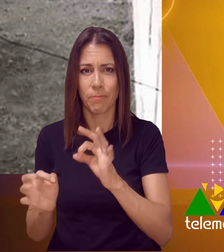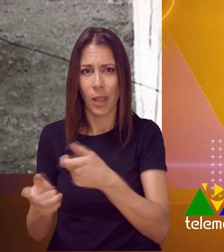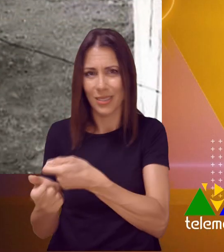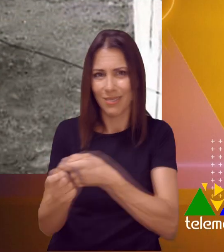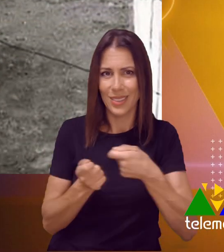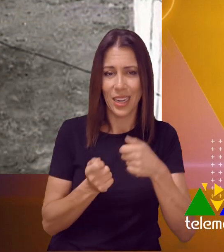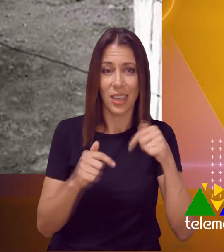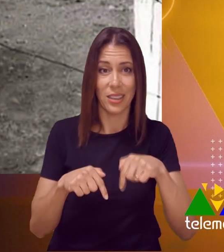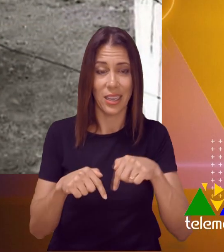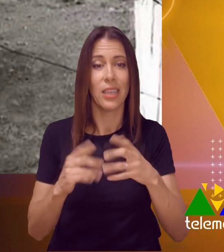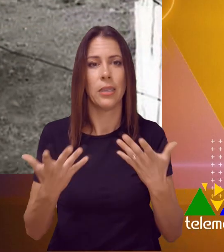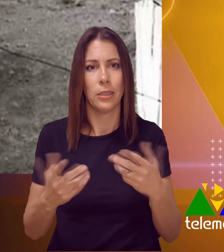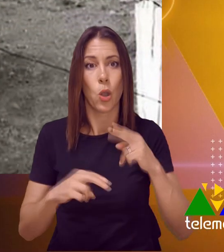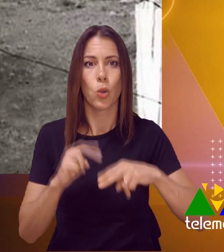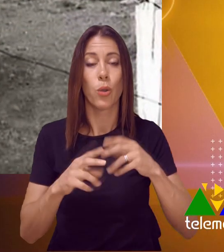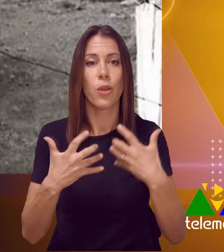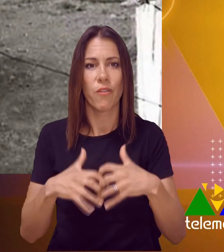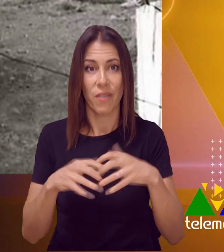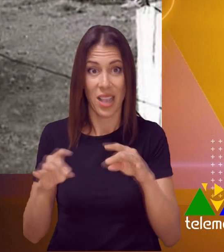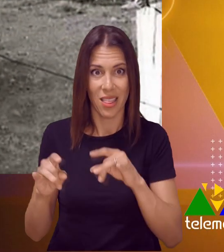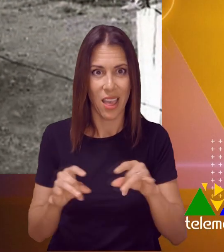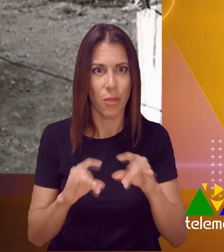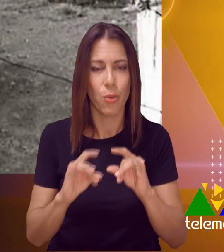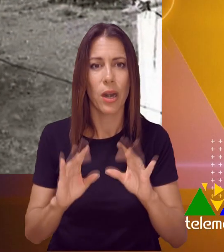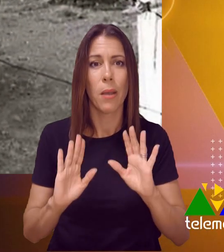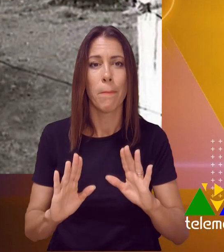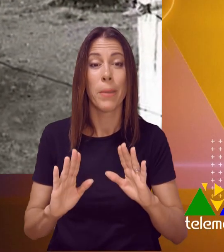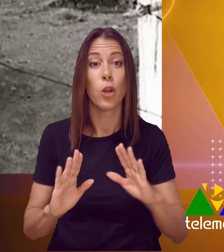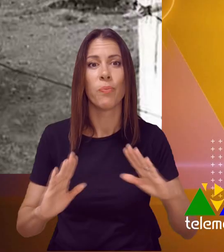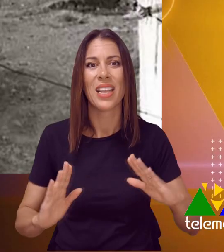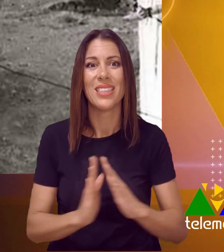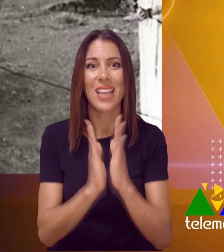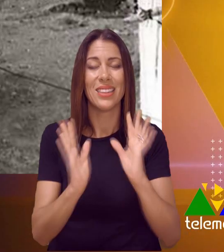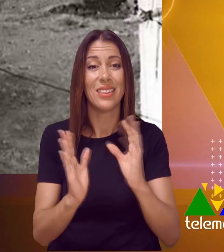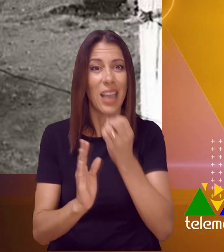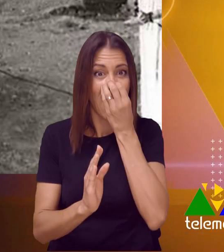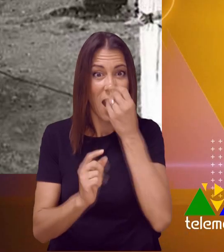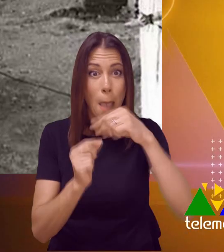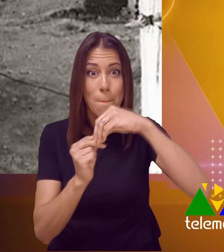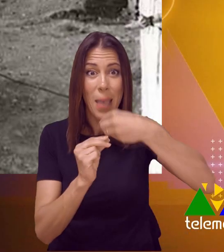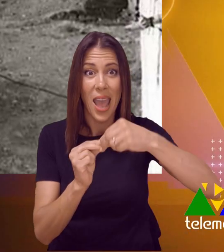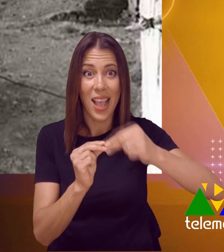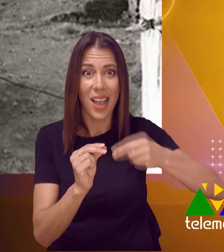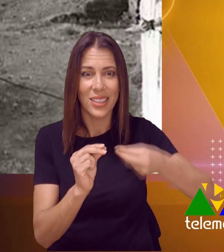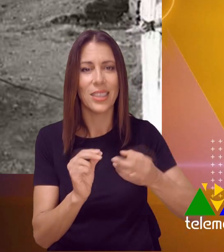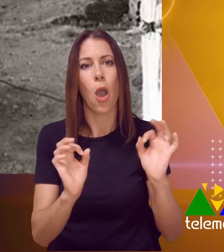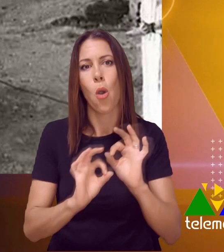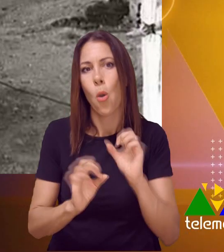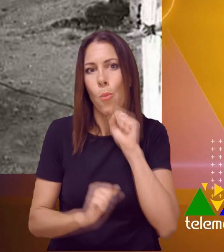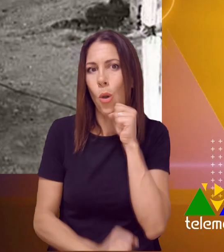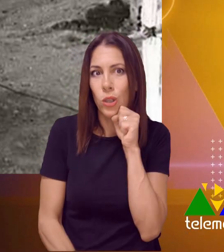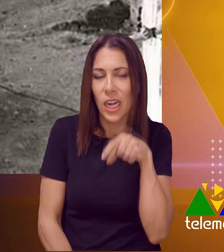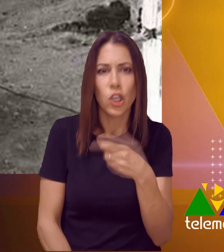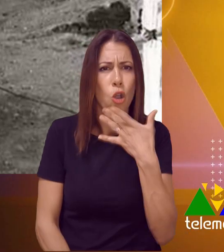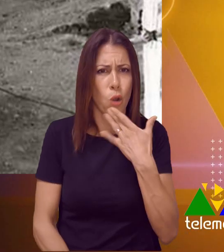resto de la construcción de fábricas de azúcar. La fábrica de Santa Margarita, las tres hermanas, San Fernando o la Motrileña, porque se conocen